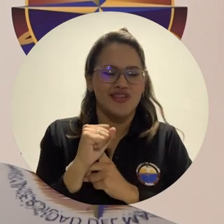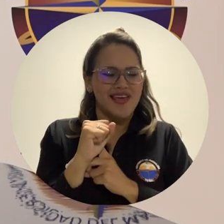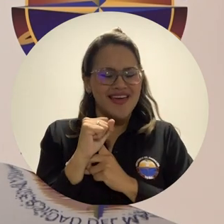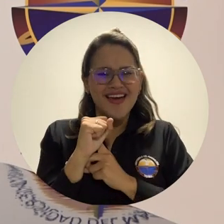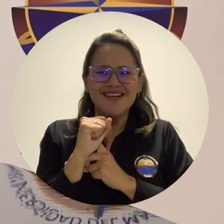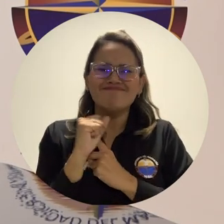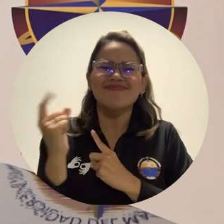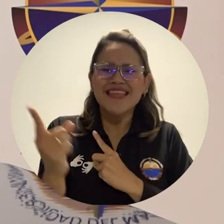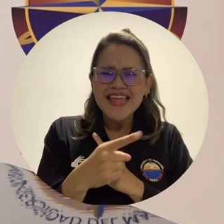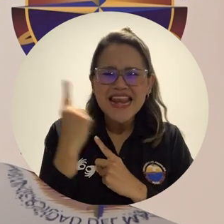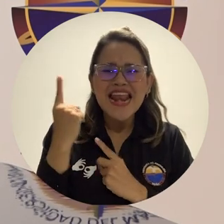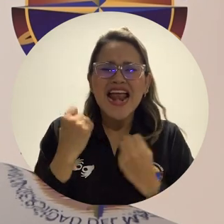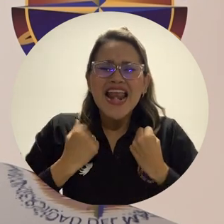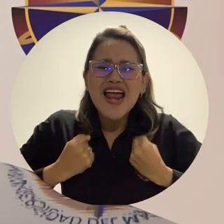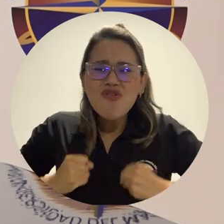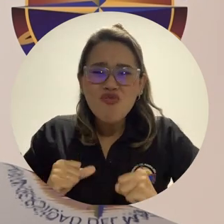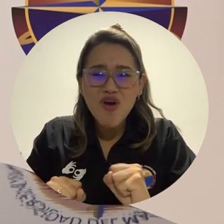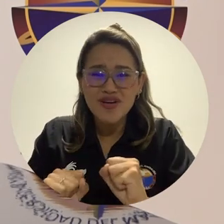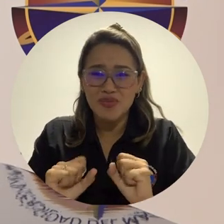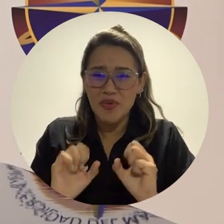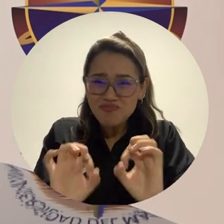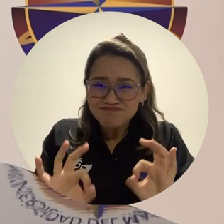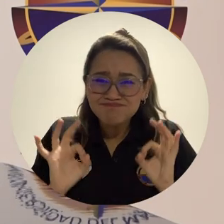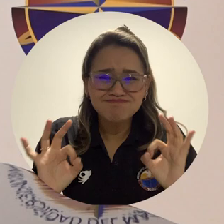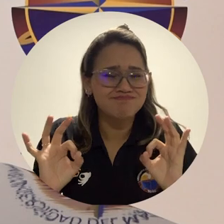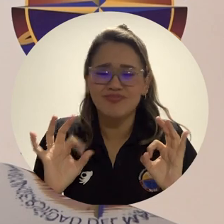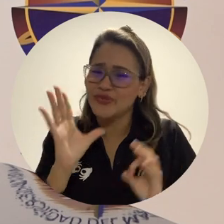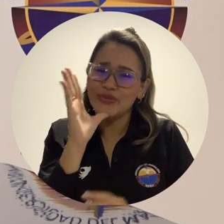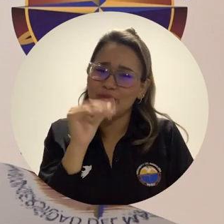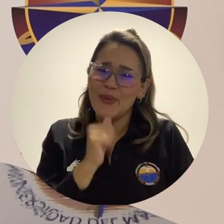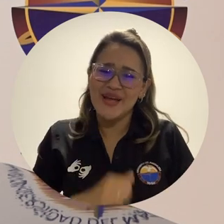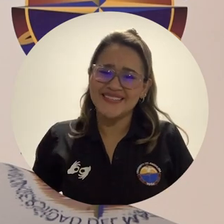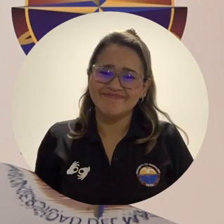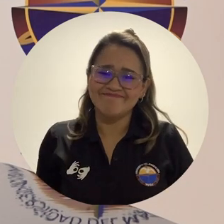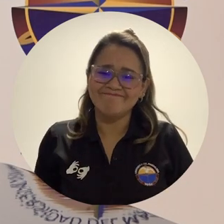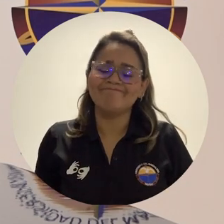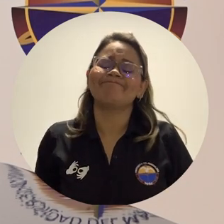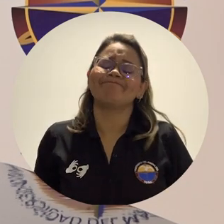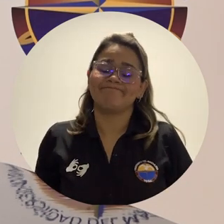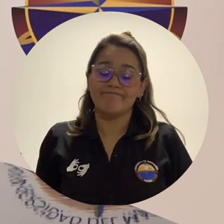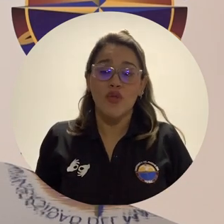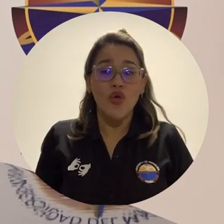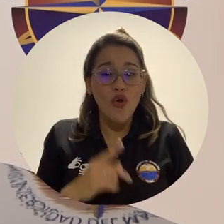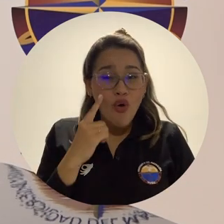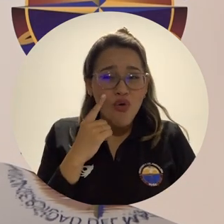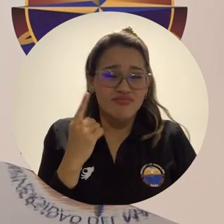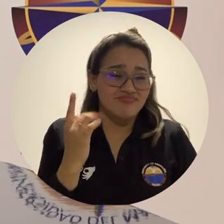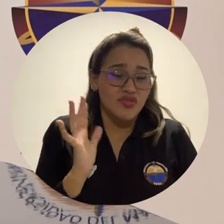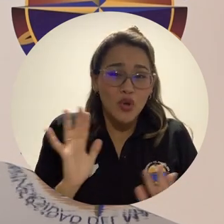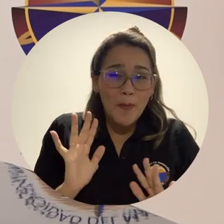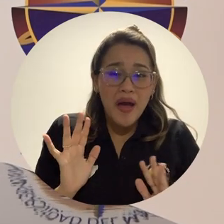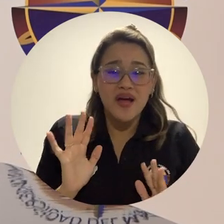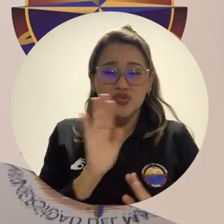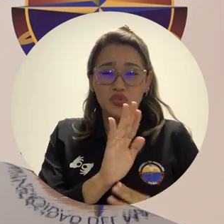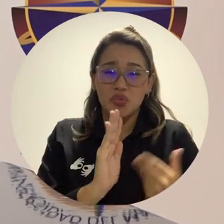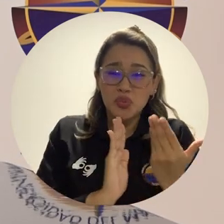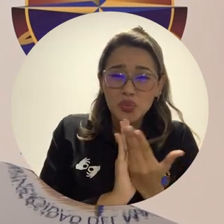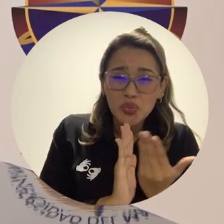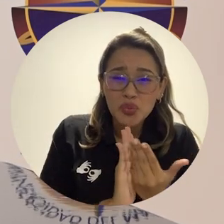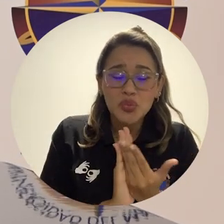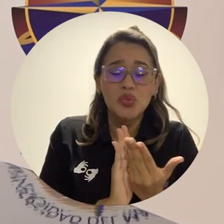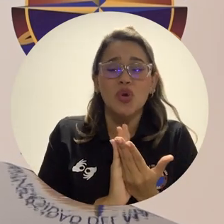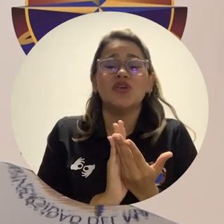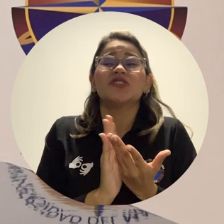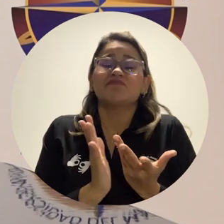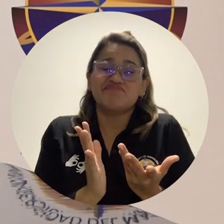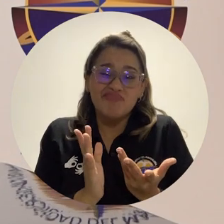que estamos haciendo y que hacemos todos, estamos fallándole a nuestros jóvenes. No solo la educación, la universidad, los colegios, donde también